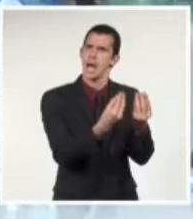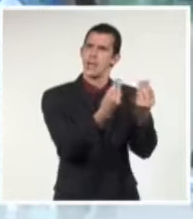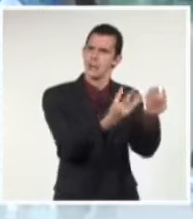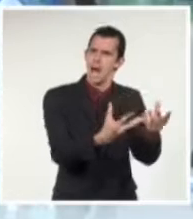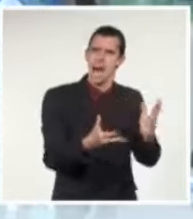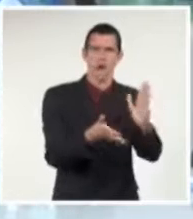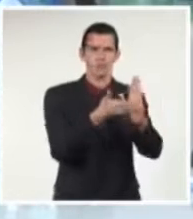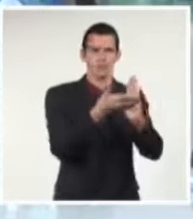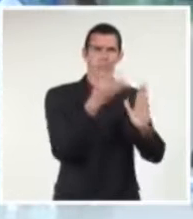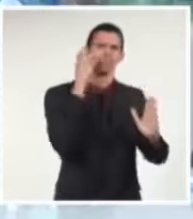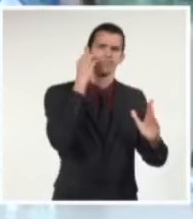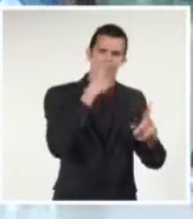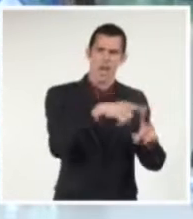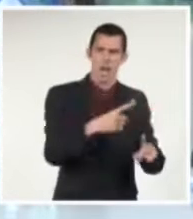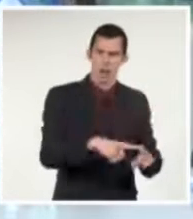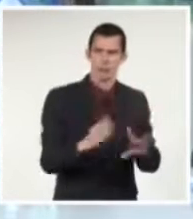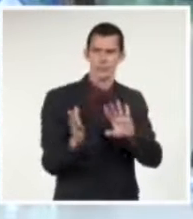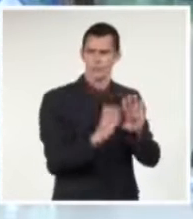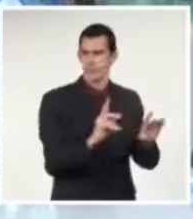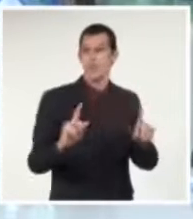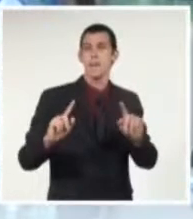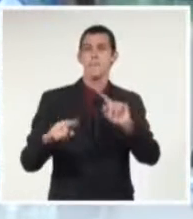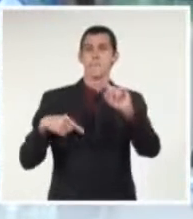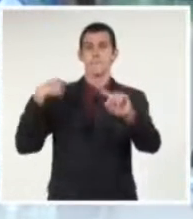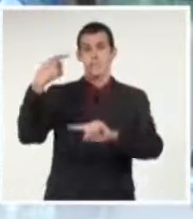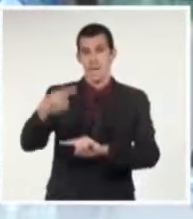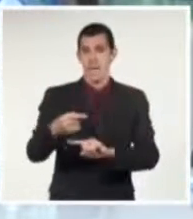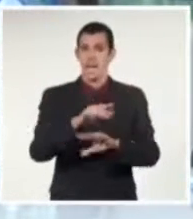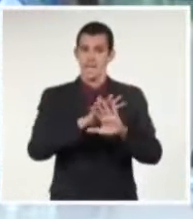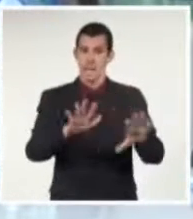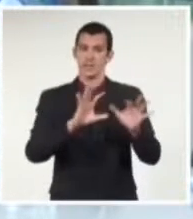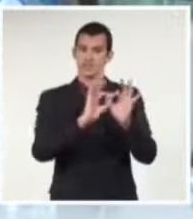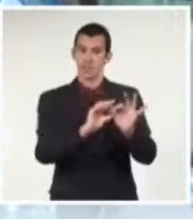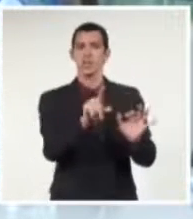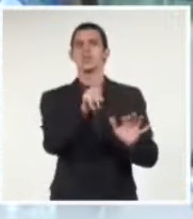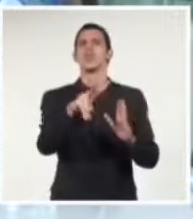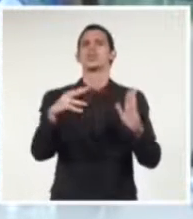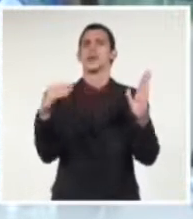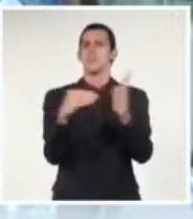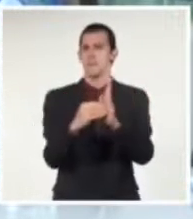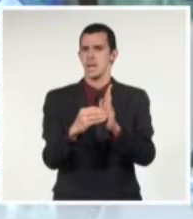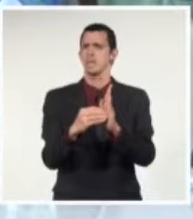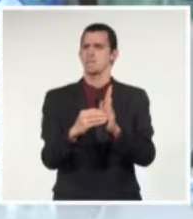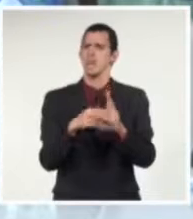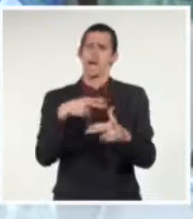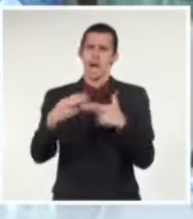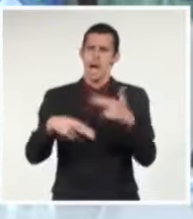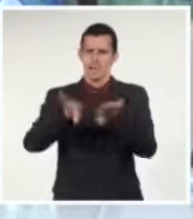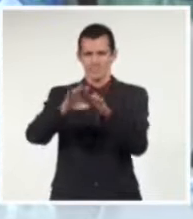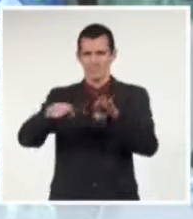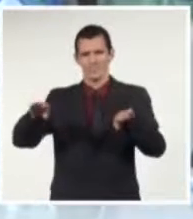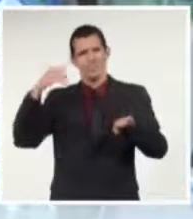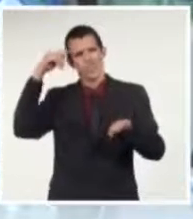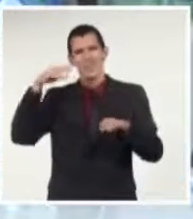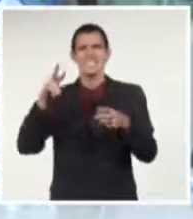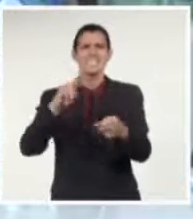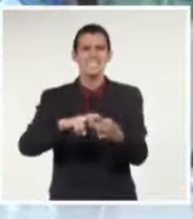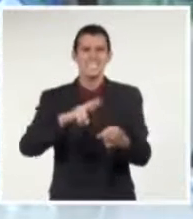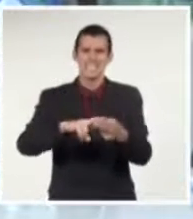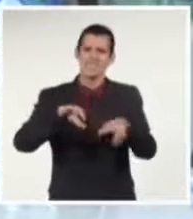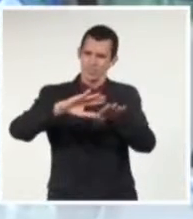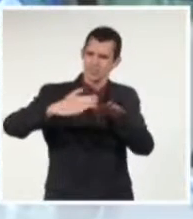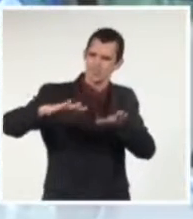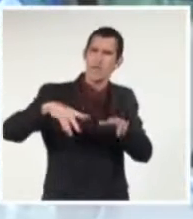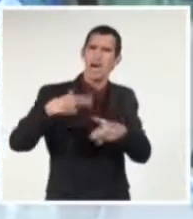incorporar otro grupo de carros más, pero seguro tenemos ya 12.000 tejas que nos van a entrar. Ya esa, con el puesto de dirección, se organizó hoy, van a ir directa a